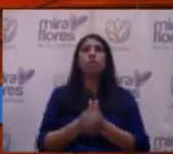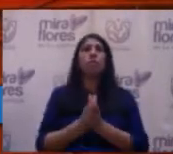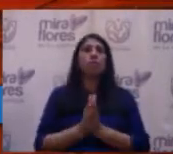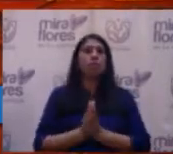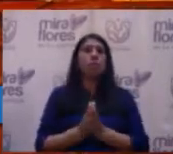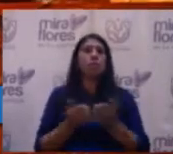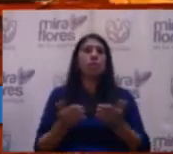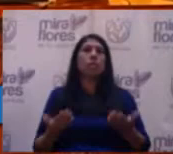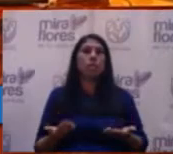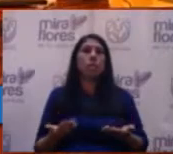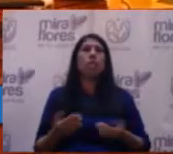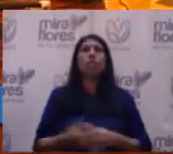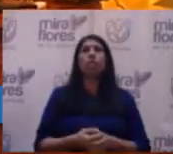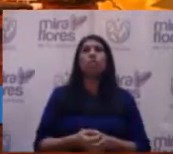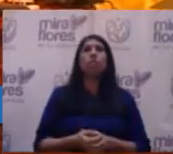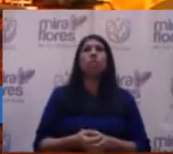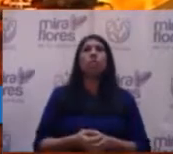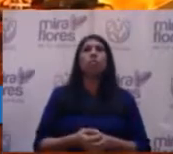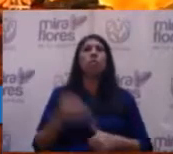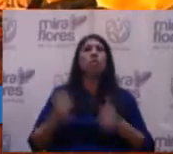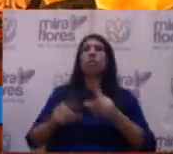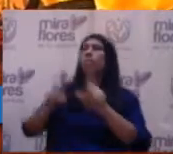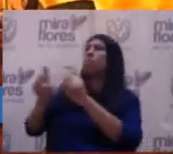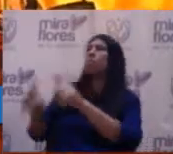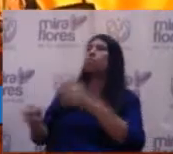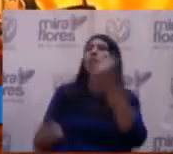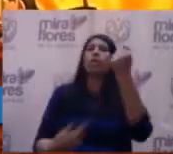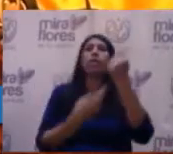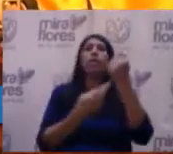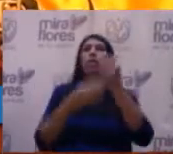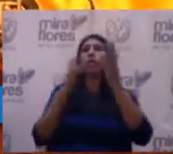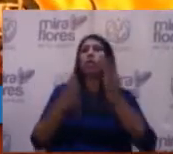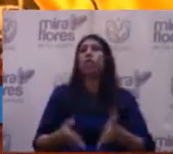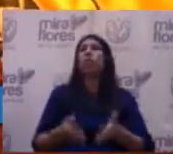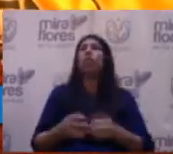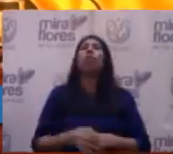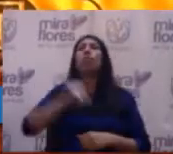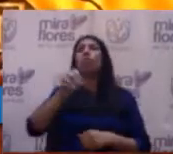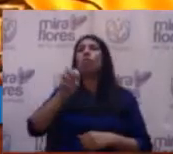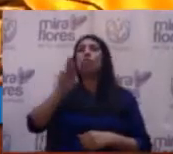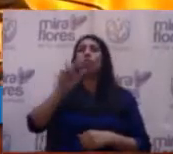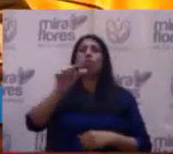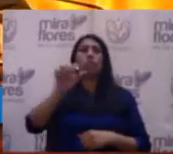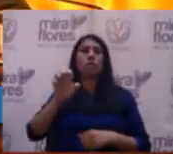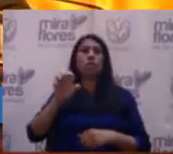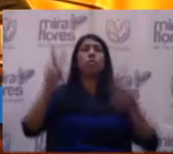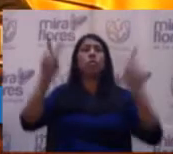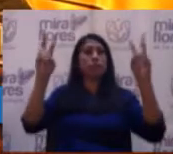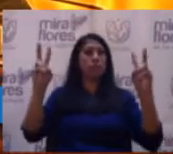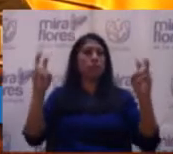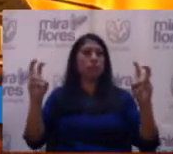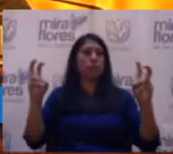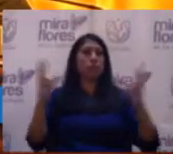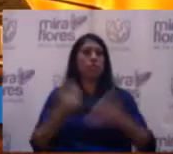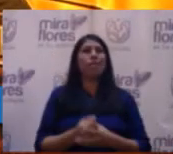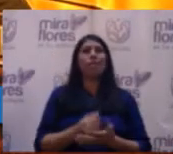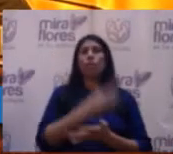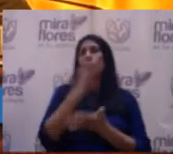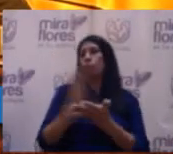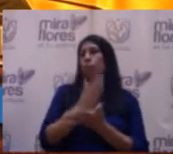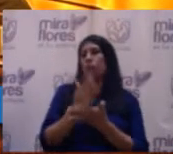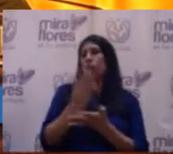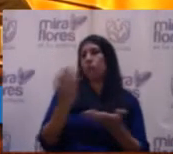el o sobre las cuales preguntó el regidor Jorge Albertis González del Riego respecto a un daño sufrido